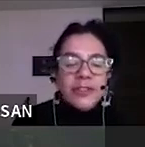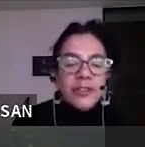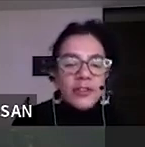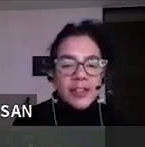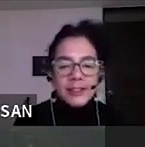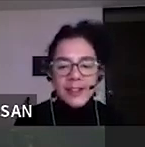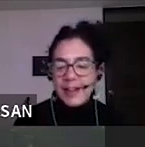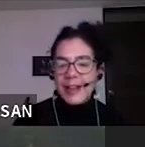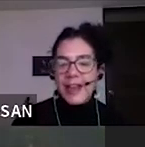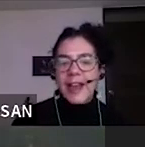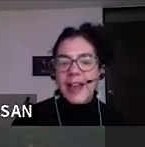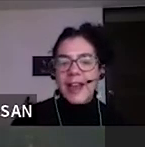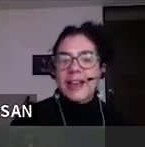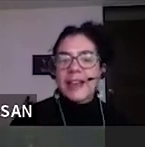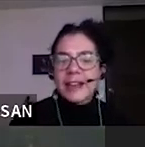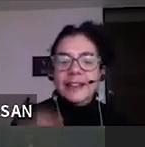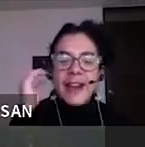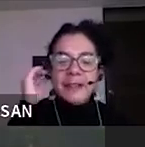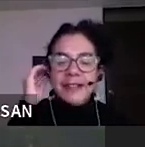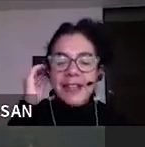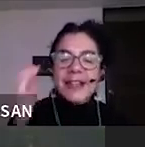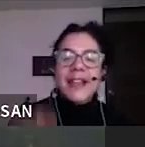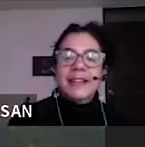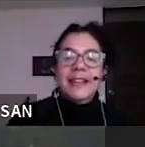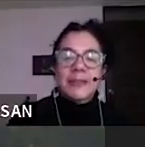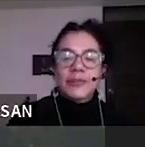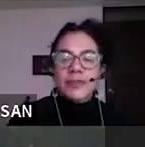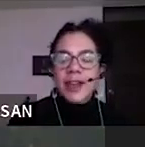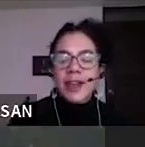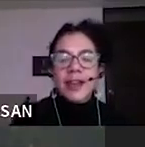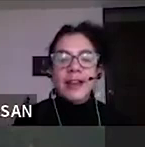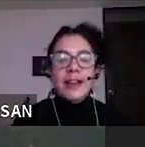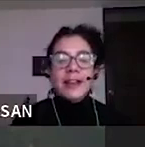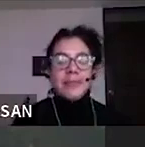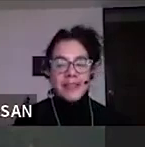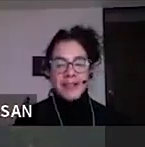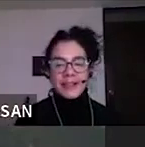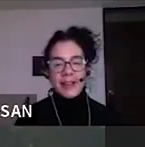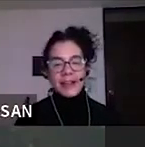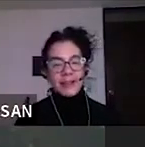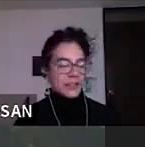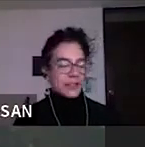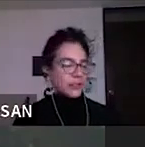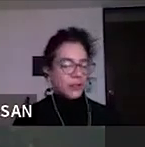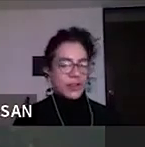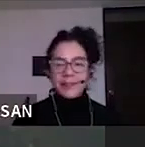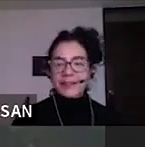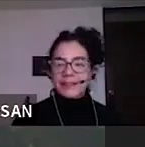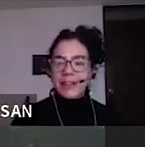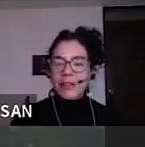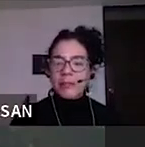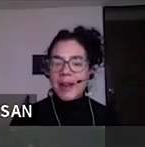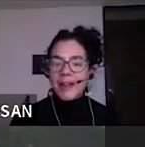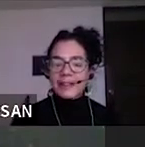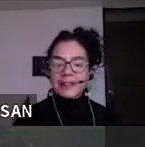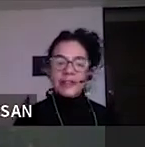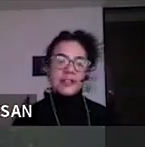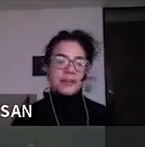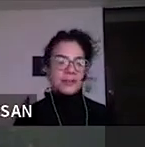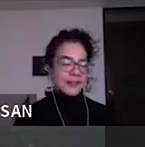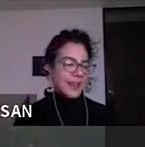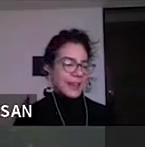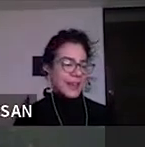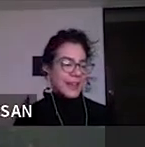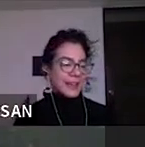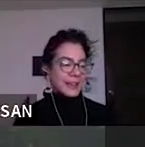continuación quisiera ya entrar en materia. Tenemos una mañana, unas dos horas bastante copadas. Entonces